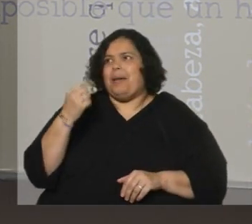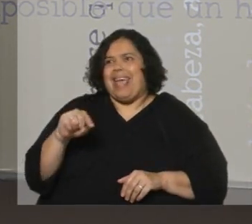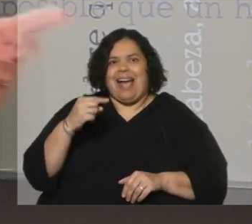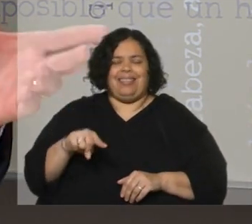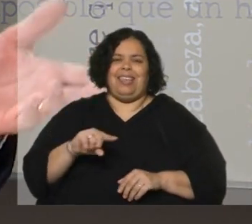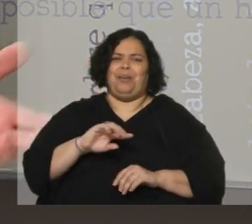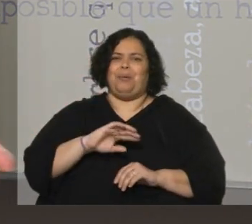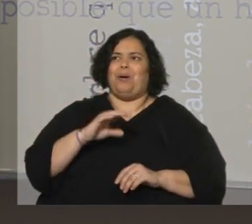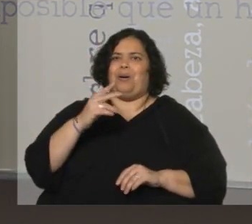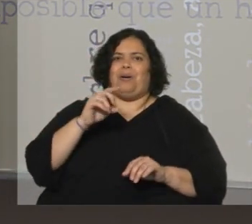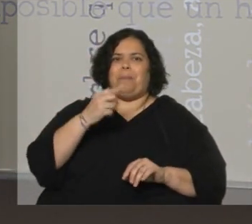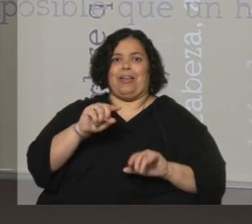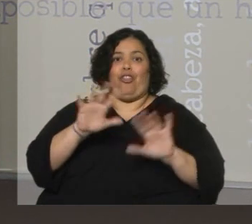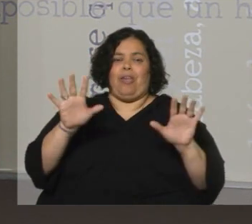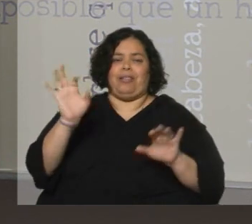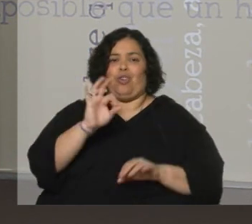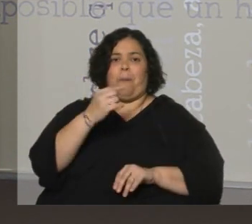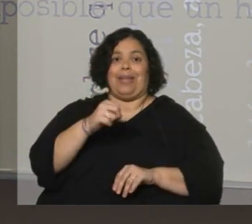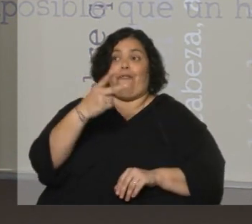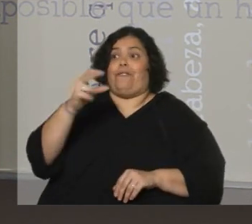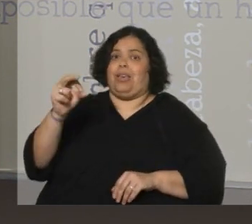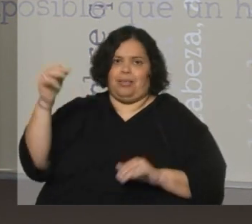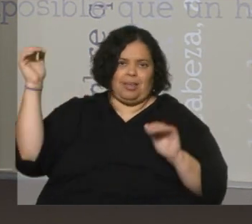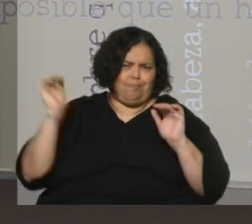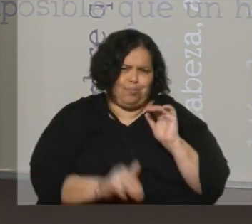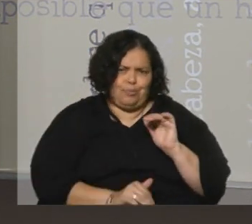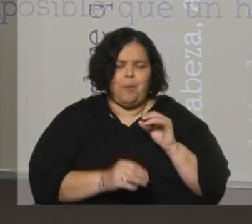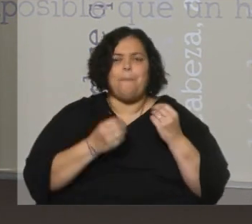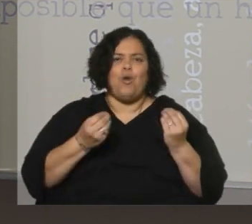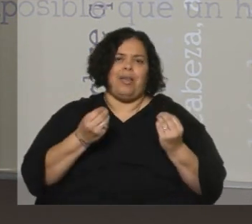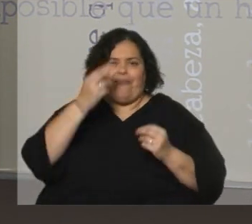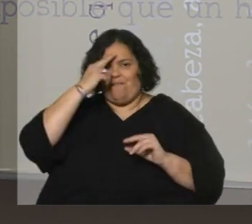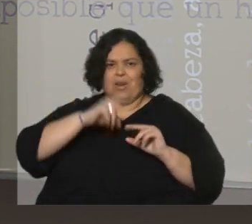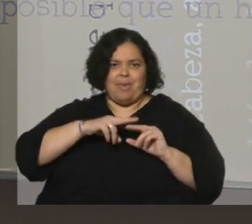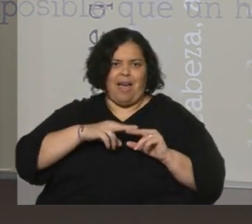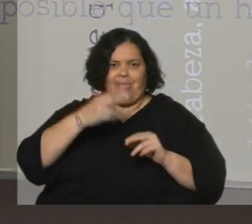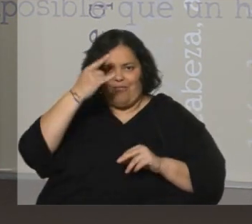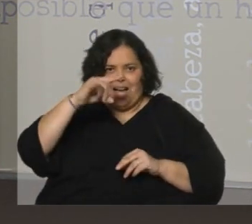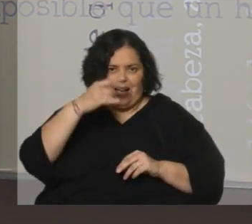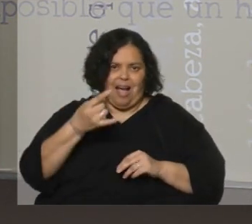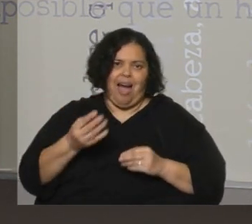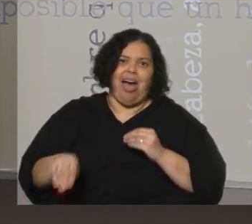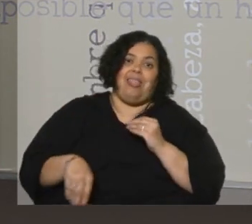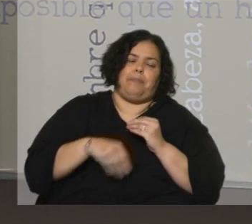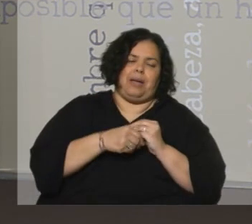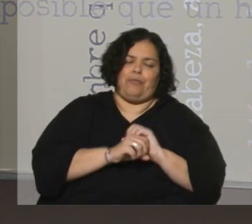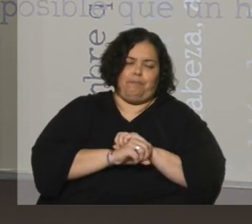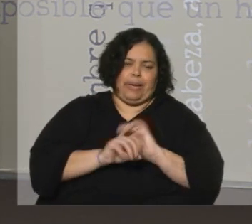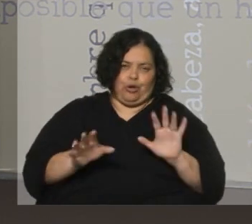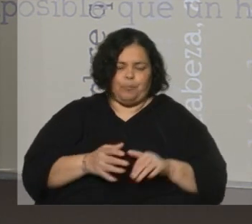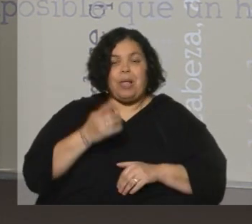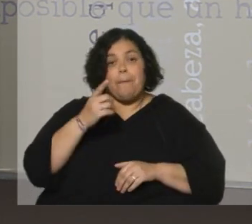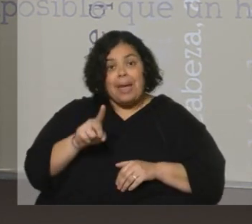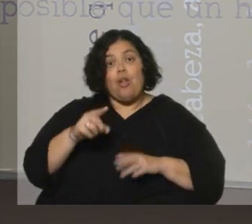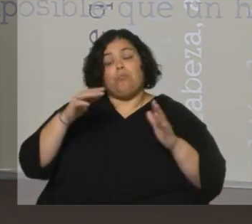se acuerdan de la rentabilidad O Muerte en algunas banderas no O sea llegar a ese nivel de estar pidiendo a ese nivel este eso entonces en el